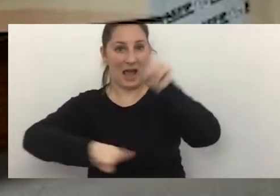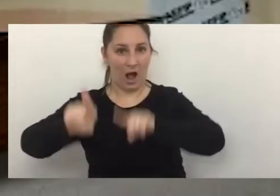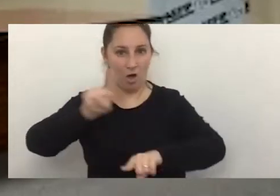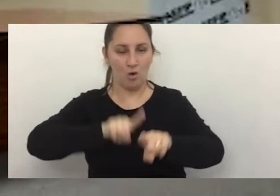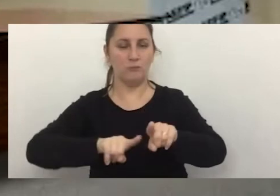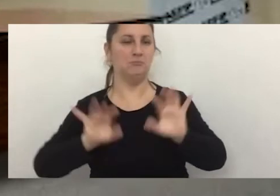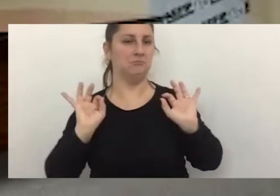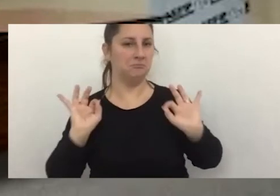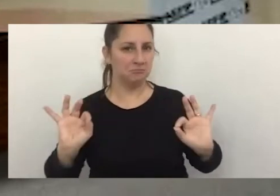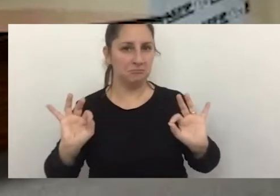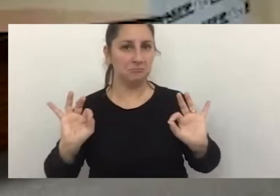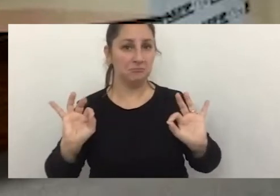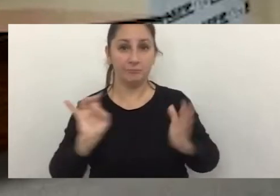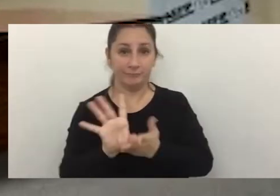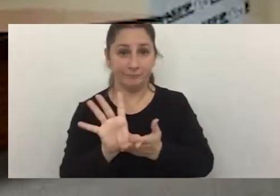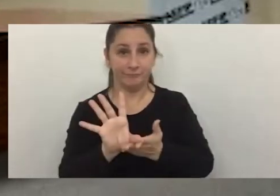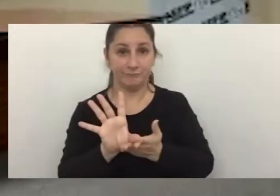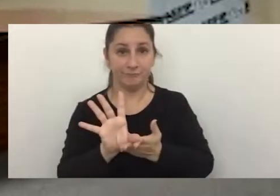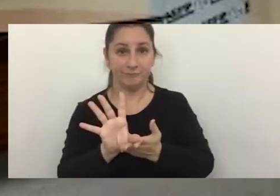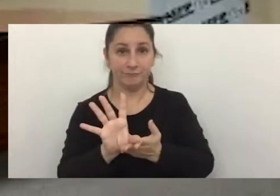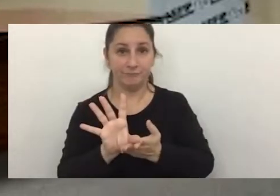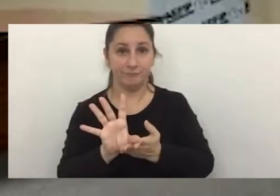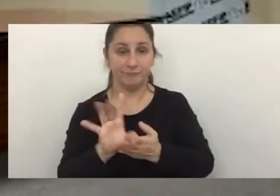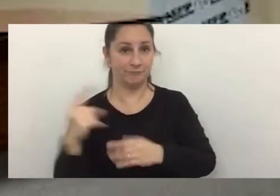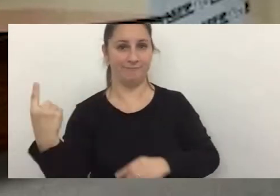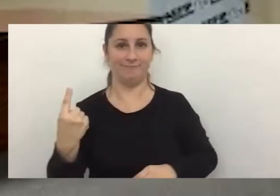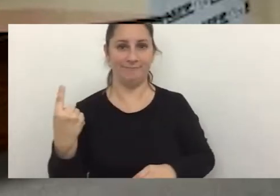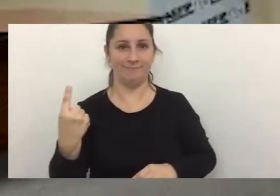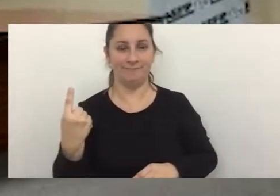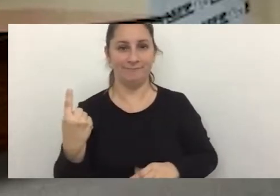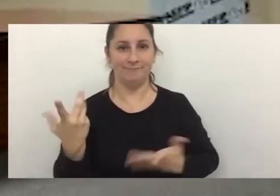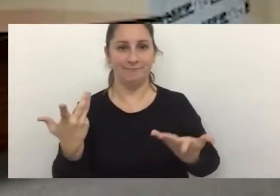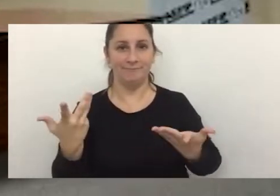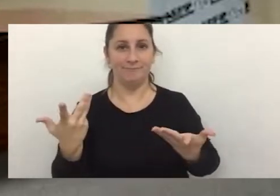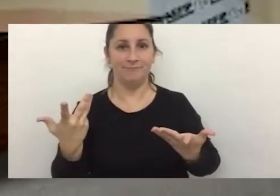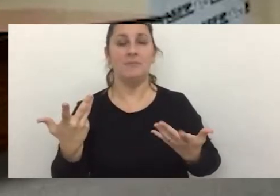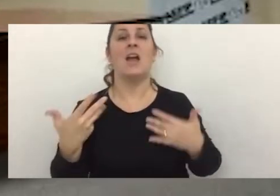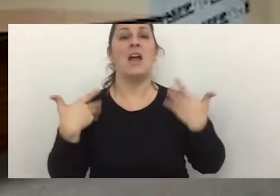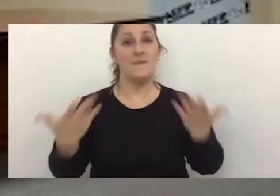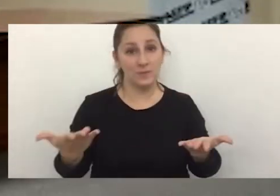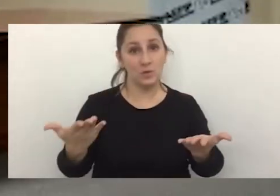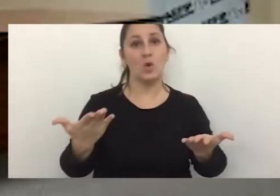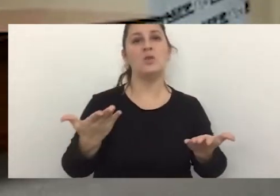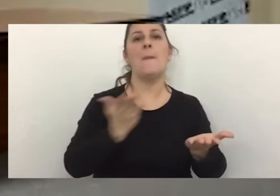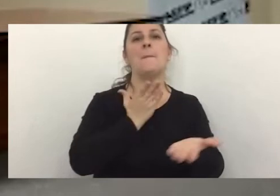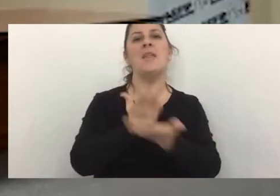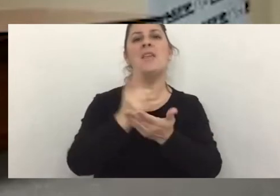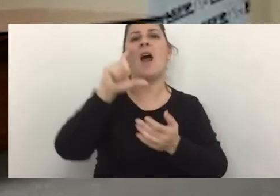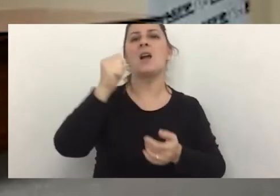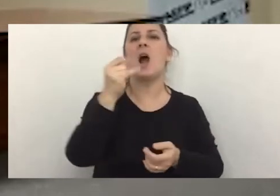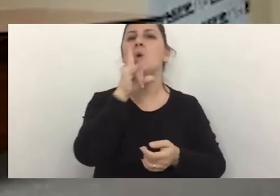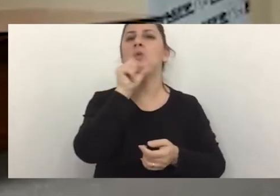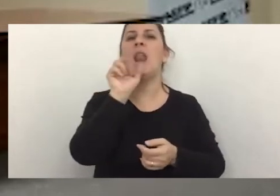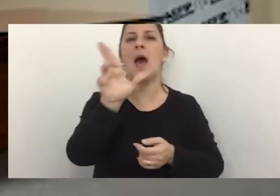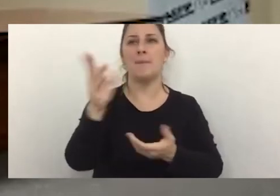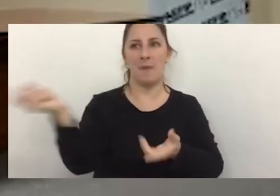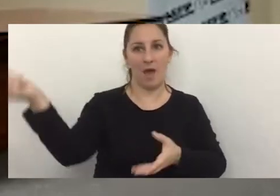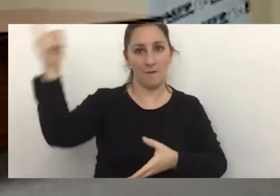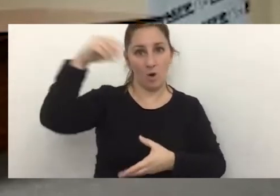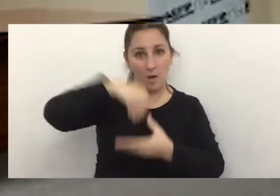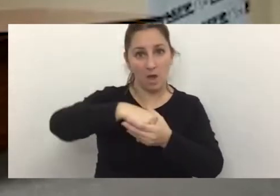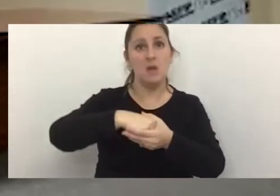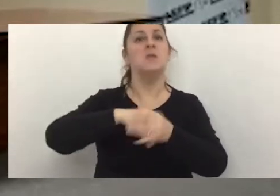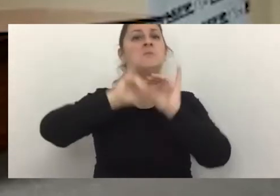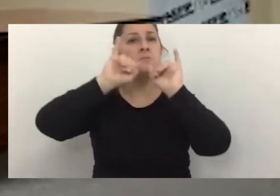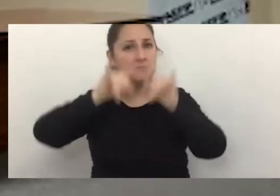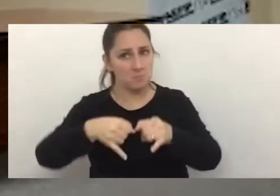Lo despidieron. Entonces, interpone una cautelar para que se lo reinstale, le hace lugar a la cautelar, lo